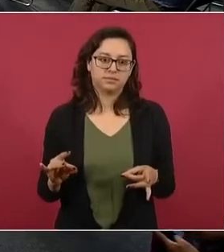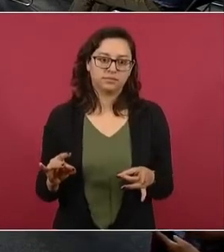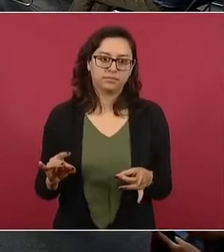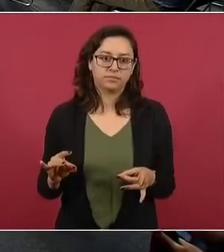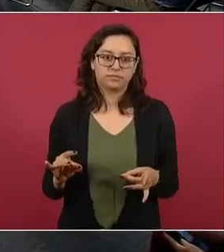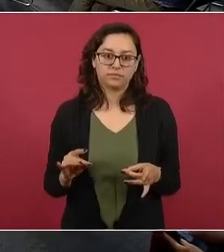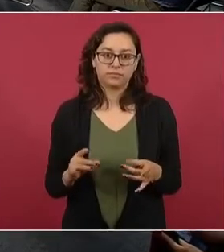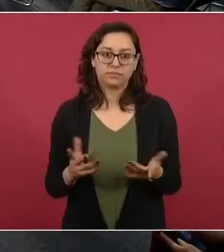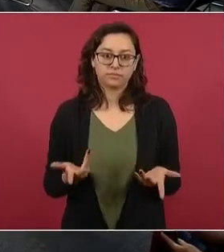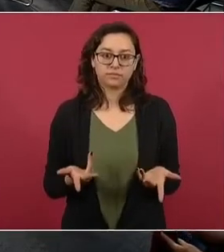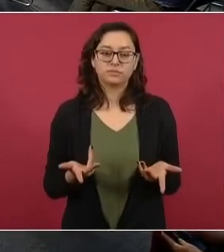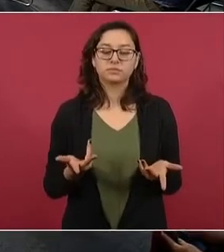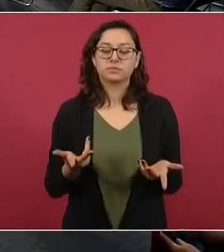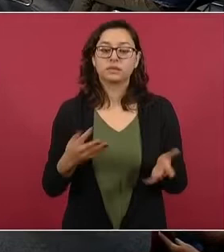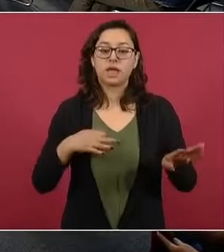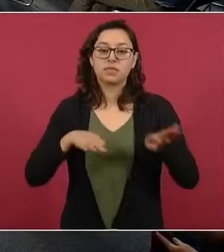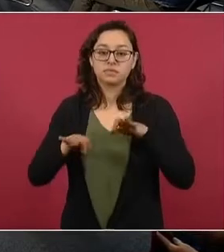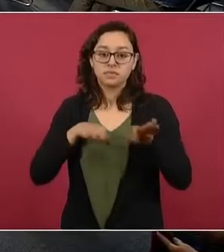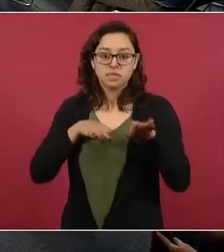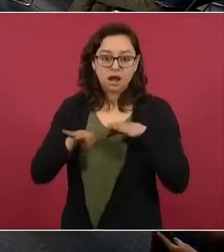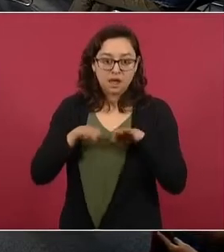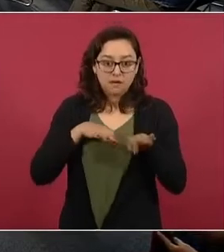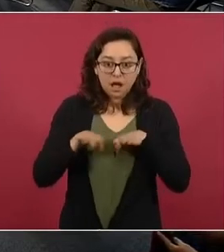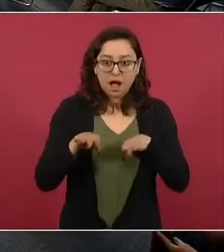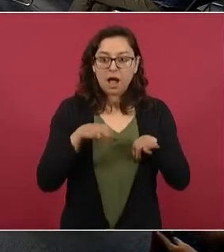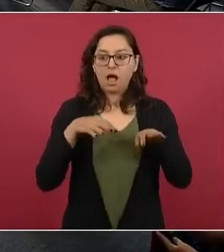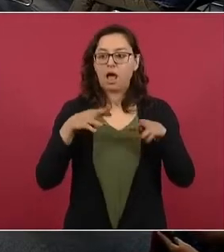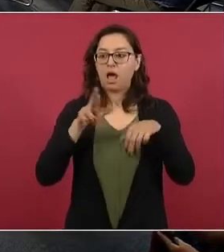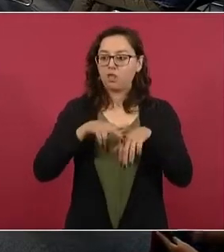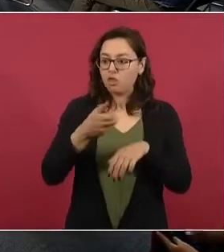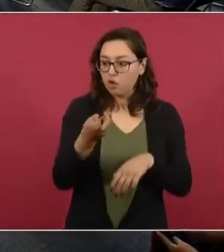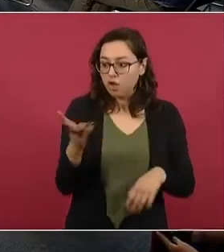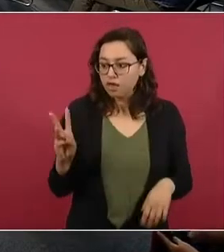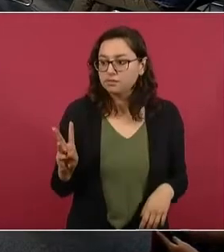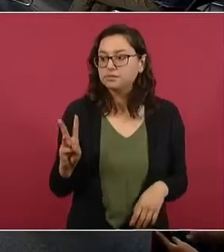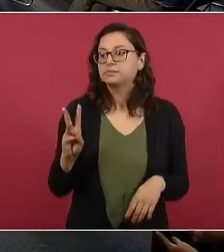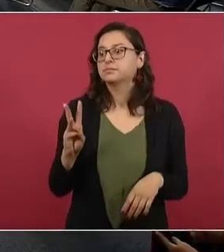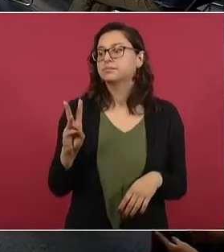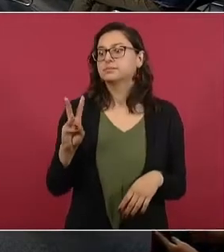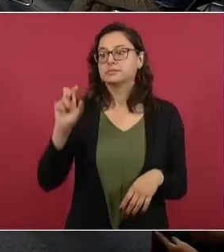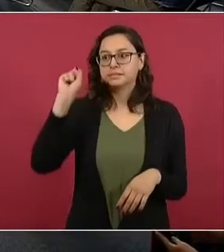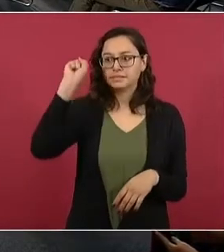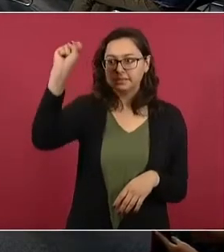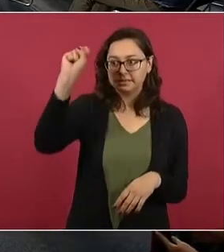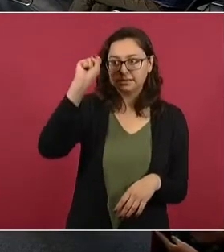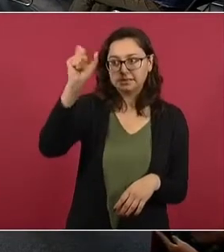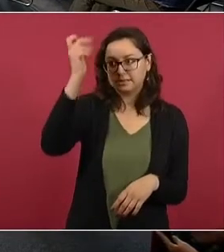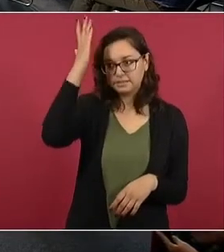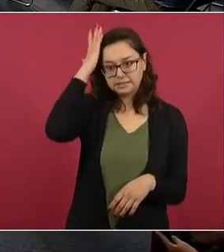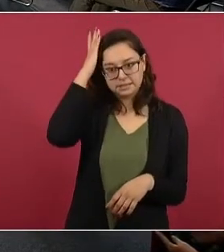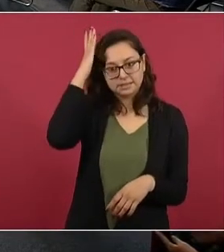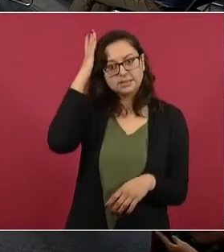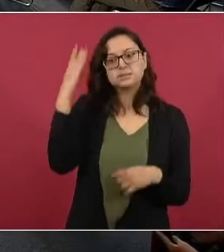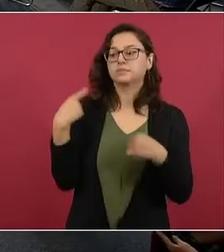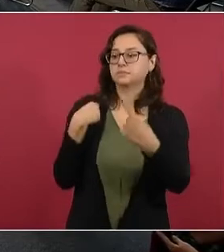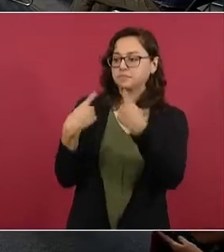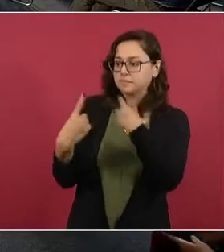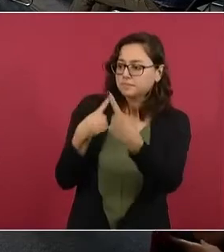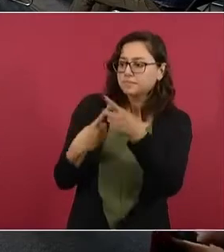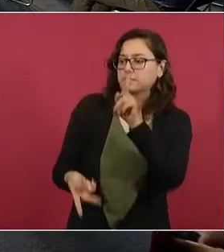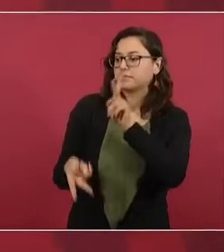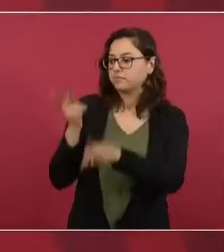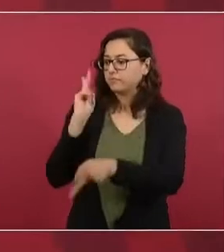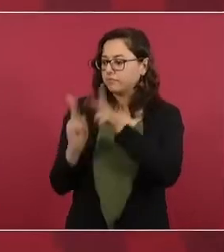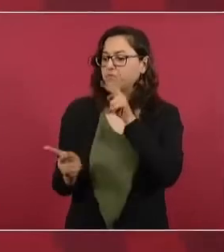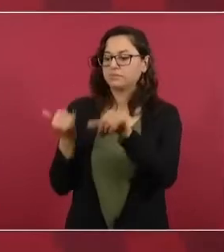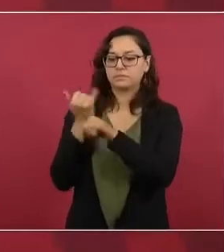con los representantes sindicales. Se está llegando a un acuerdo. Hay un sistema de información